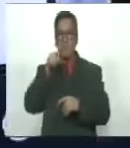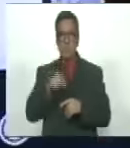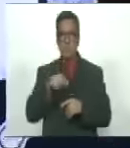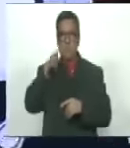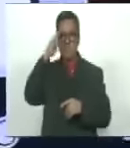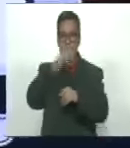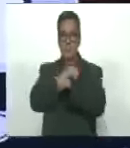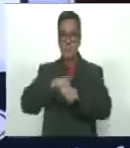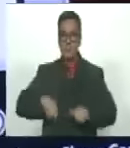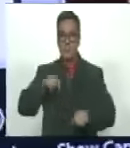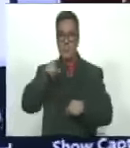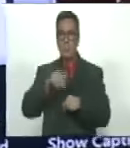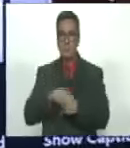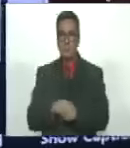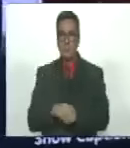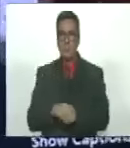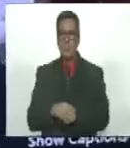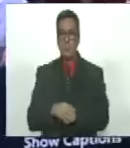general.